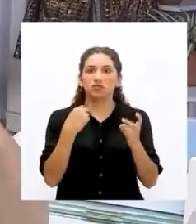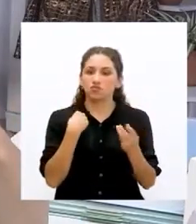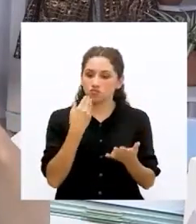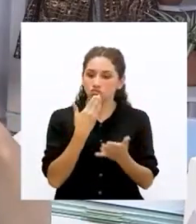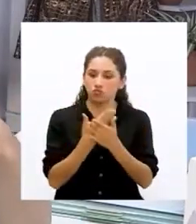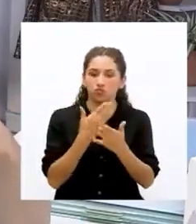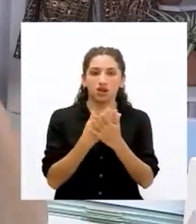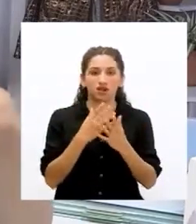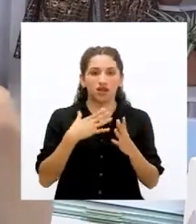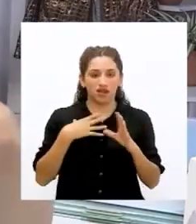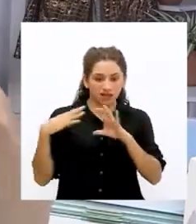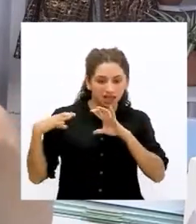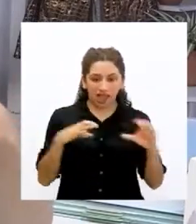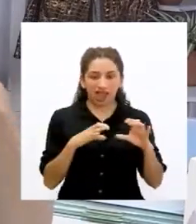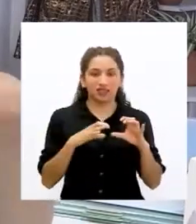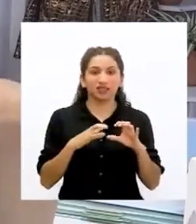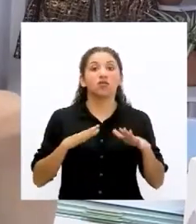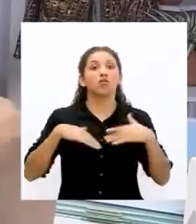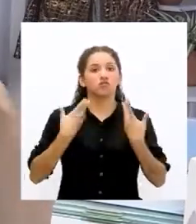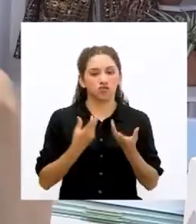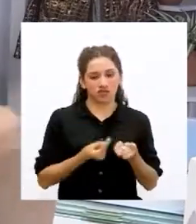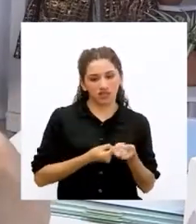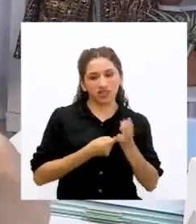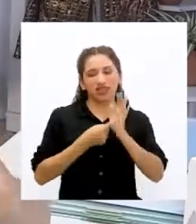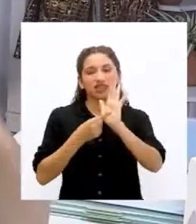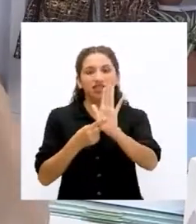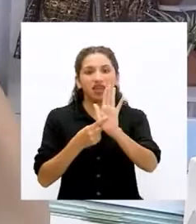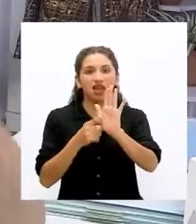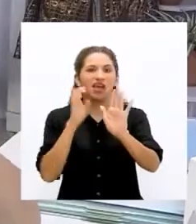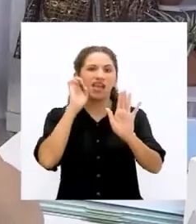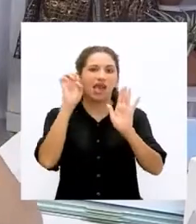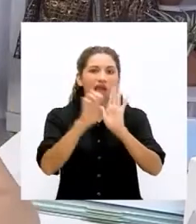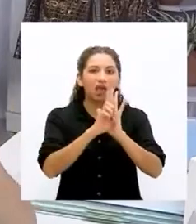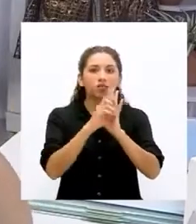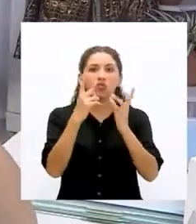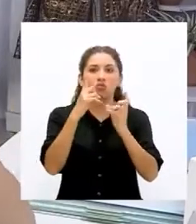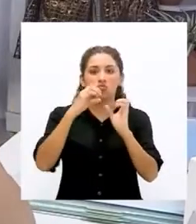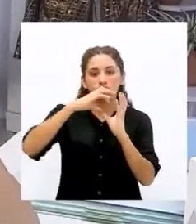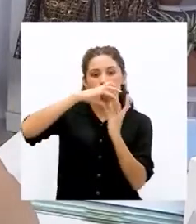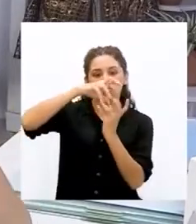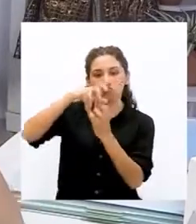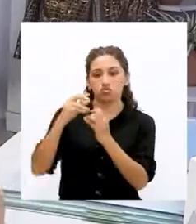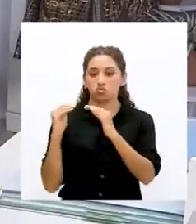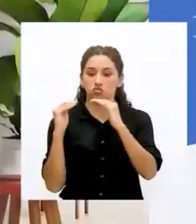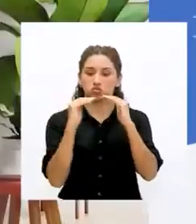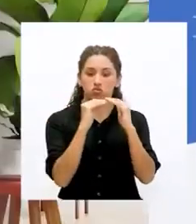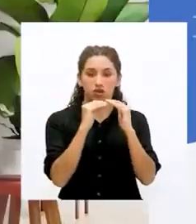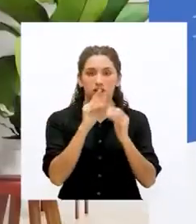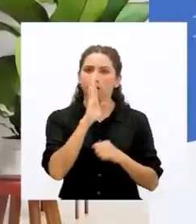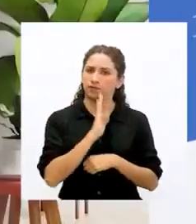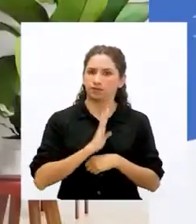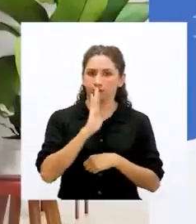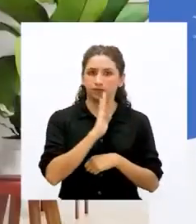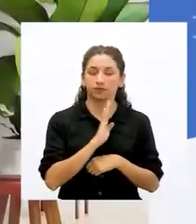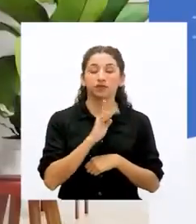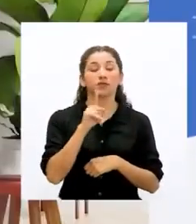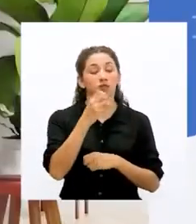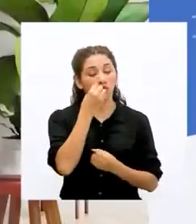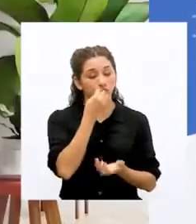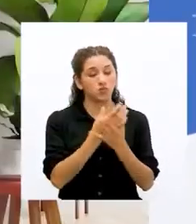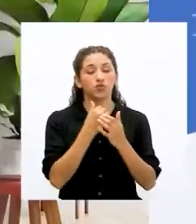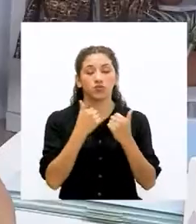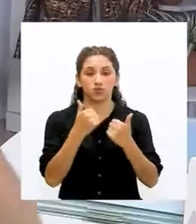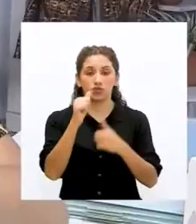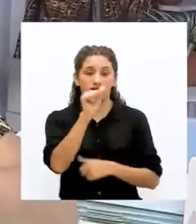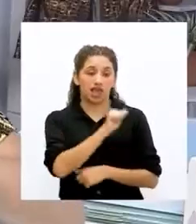propias acciones, podríamos dar el ejemplo de un mundo de igualdad y tolerancia. Una muy buena actitud que